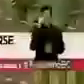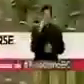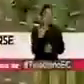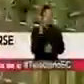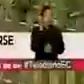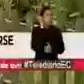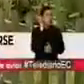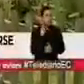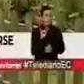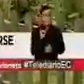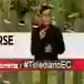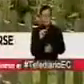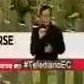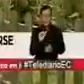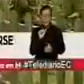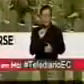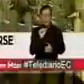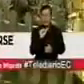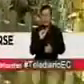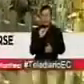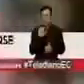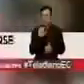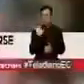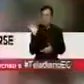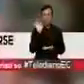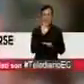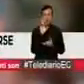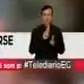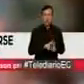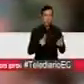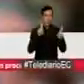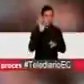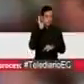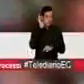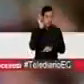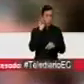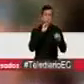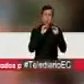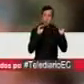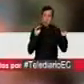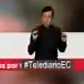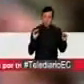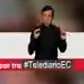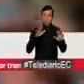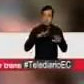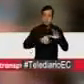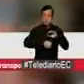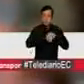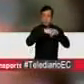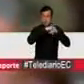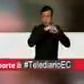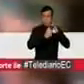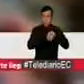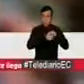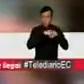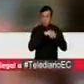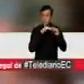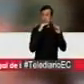aído representante de onu mujeres en ecuador mujeres decirles que sabemos que los contextos de confinamiento de